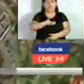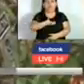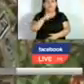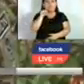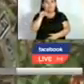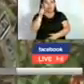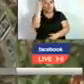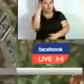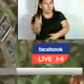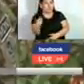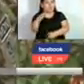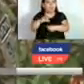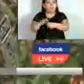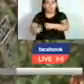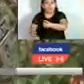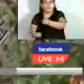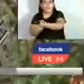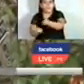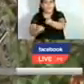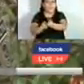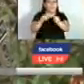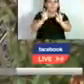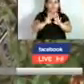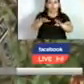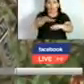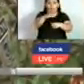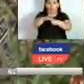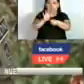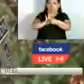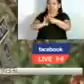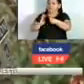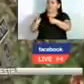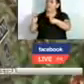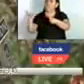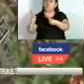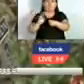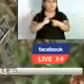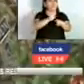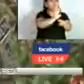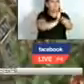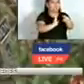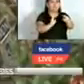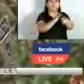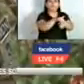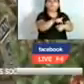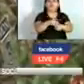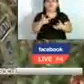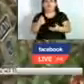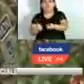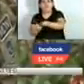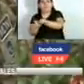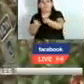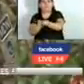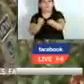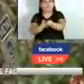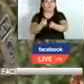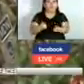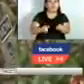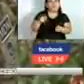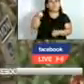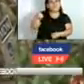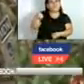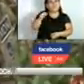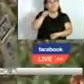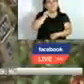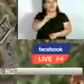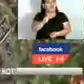ese día apoyando la parte periférica de los centros de votación, acompañamos a la Policía Nacional